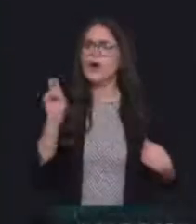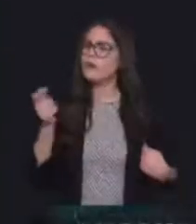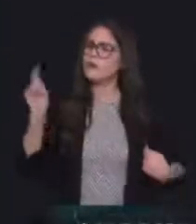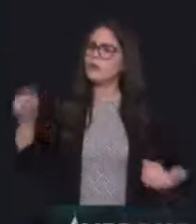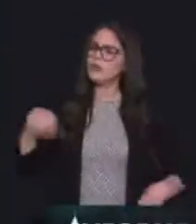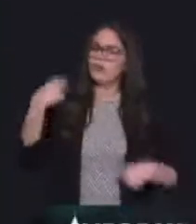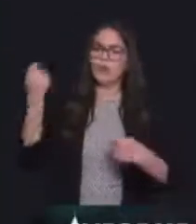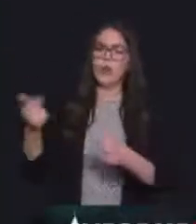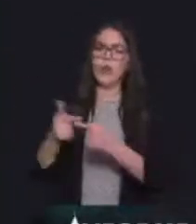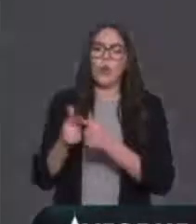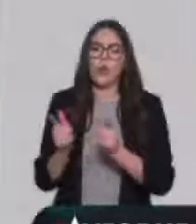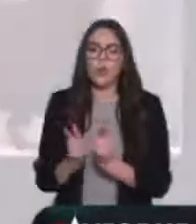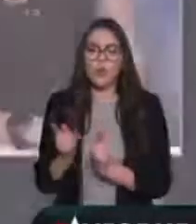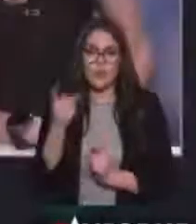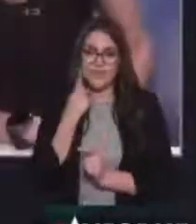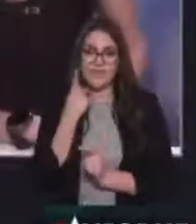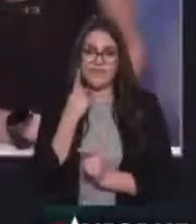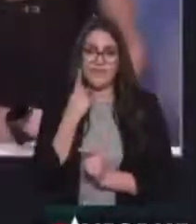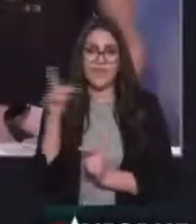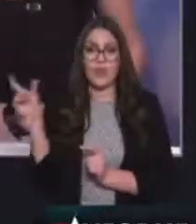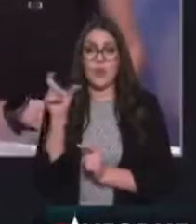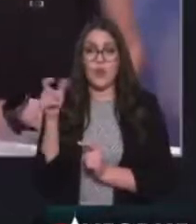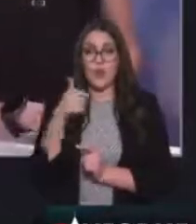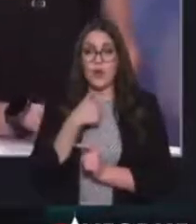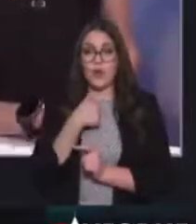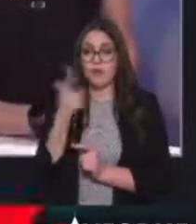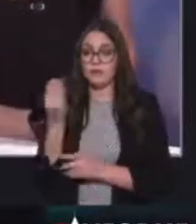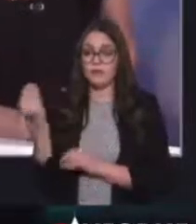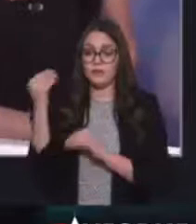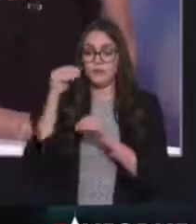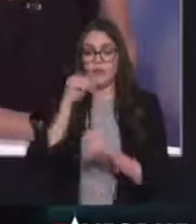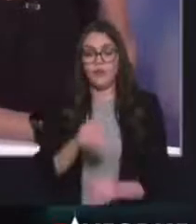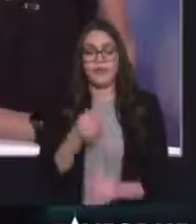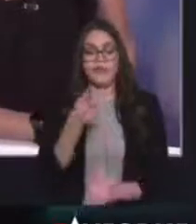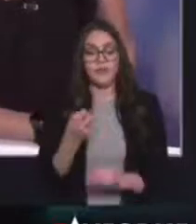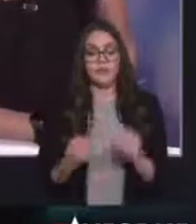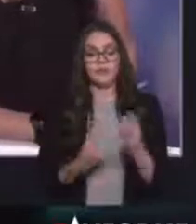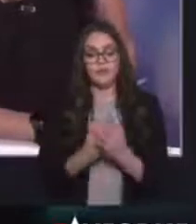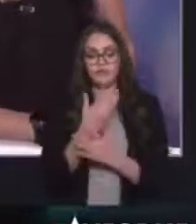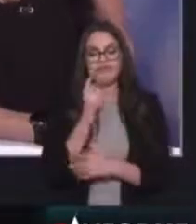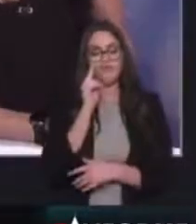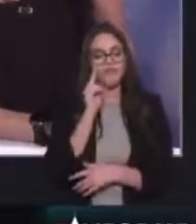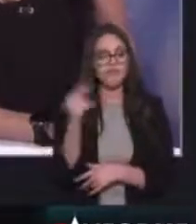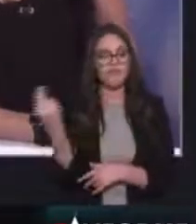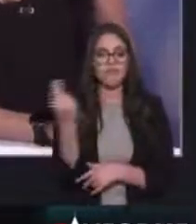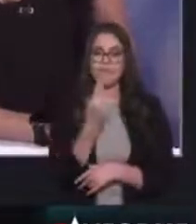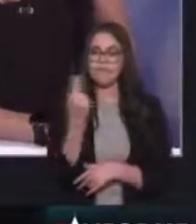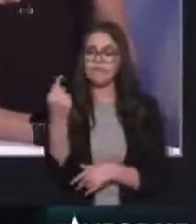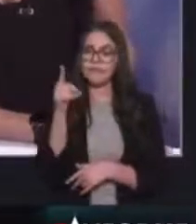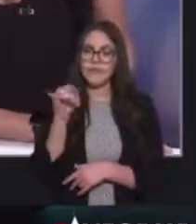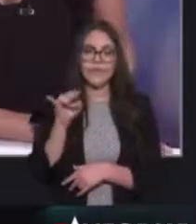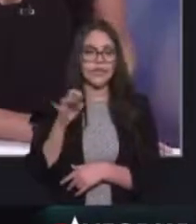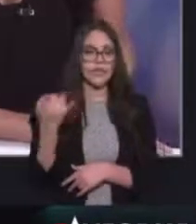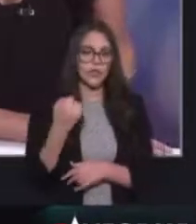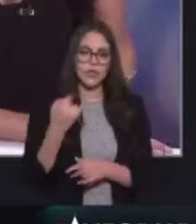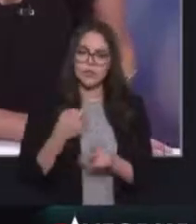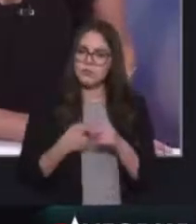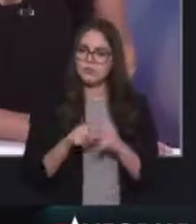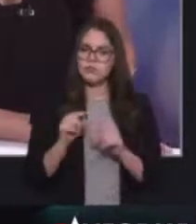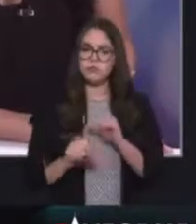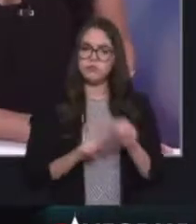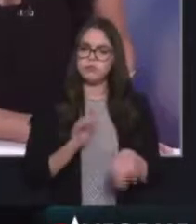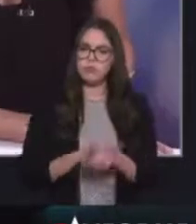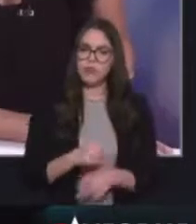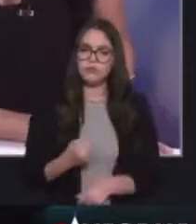partidos políticos. Nosotros desde que llegamos a esta legislatura hemos hablado de que el INE tiene que aplicar medidas de austeridad, como ustedes